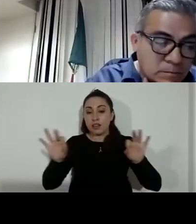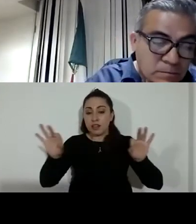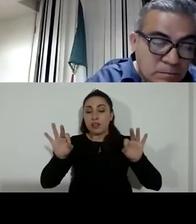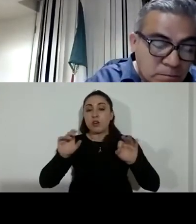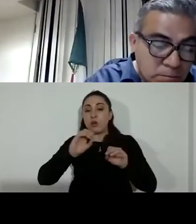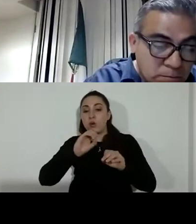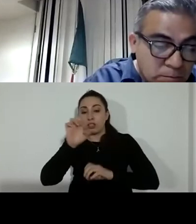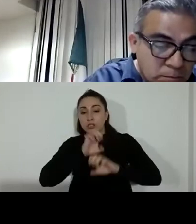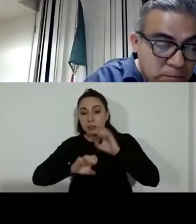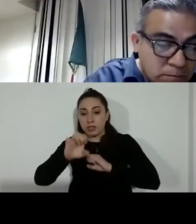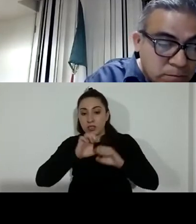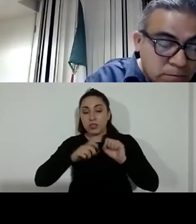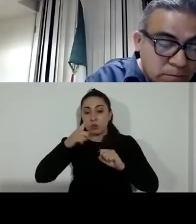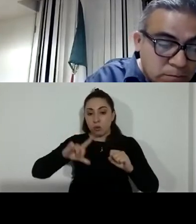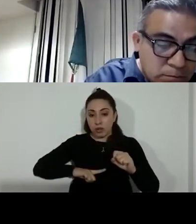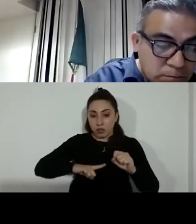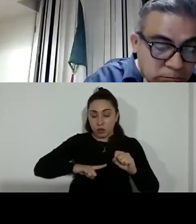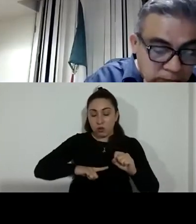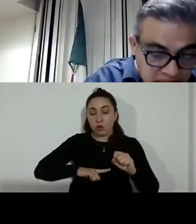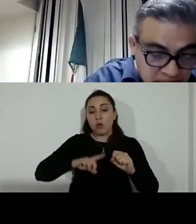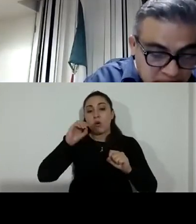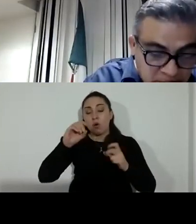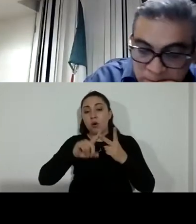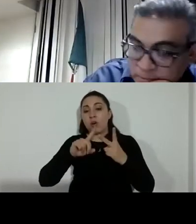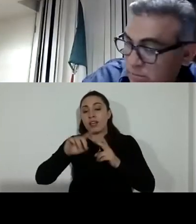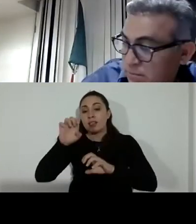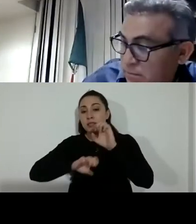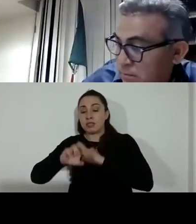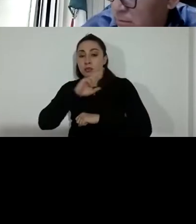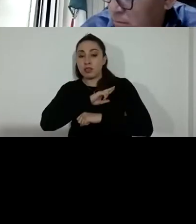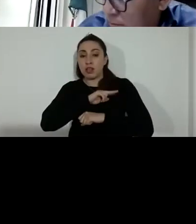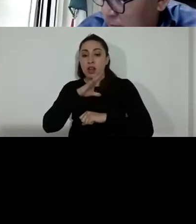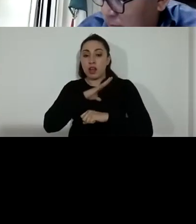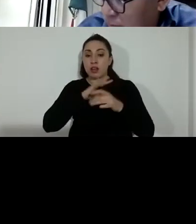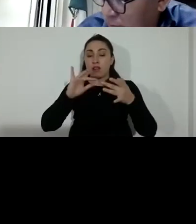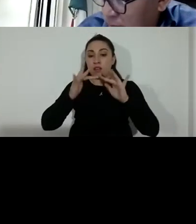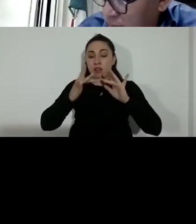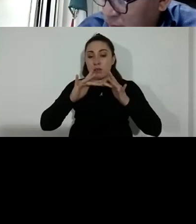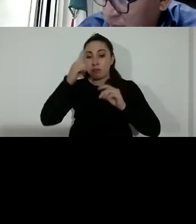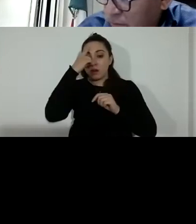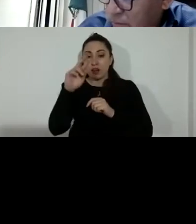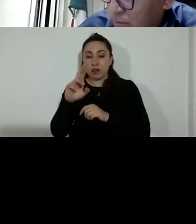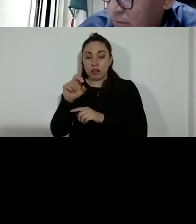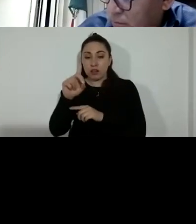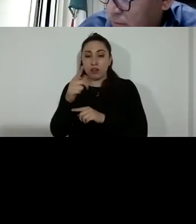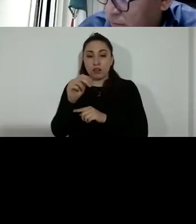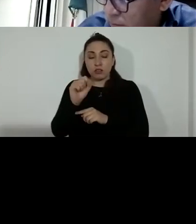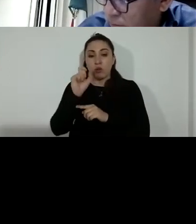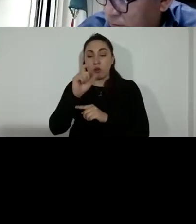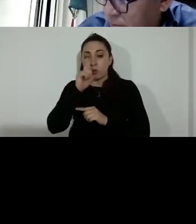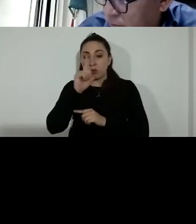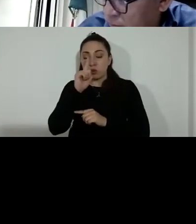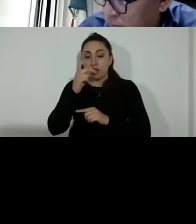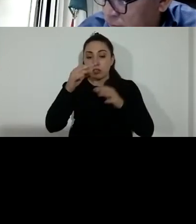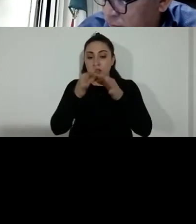o privadas que presten los servicios públicos como telecomunicaciones, incluso electricidad, gas, entre otras. Entonces, no es un tema que